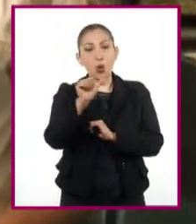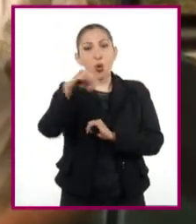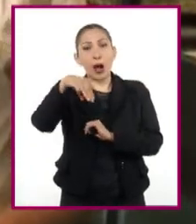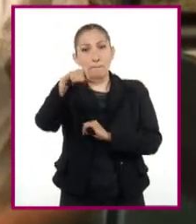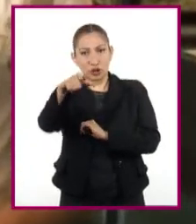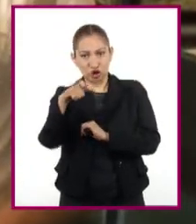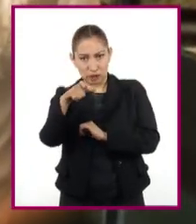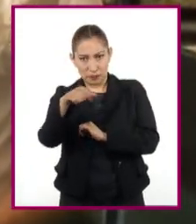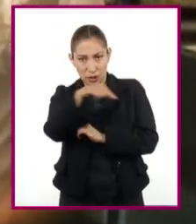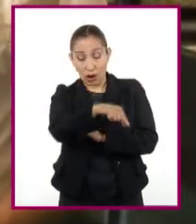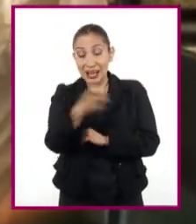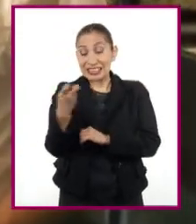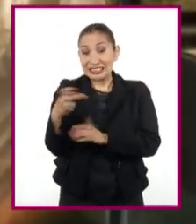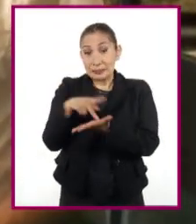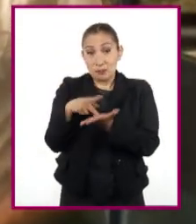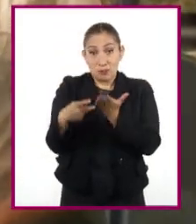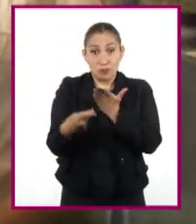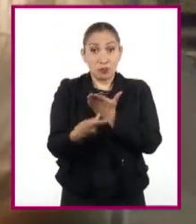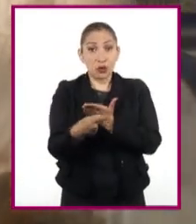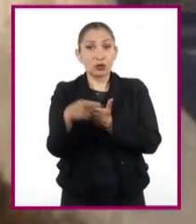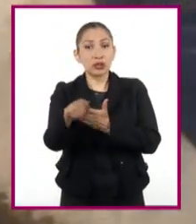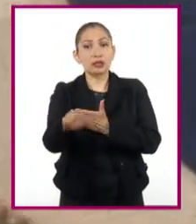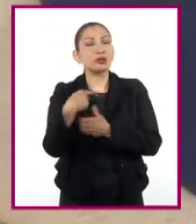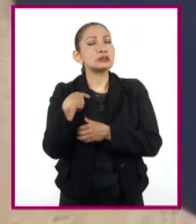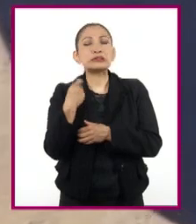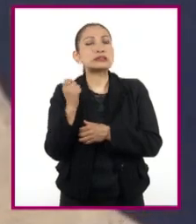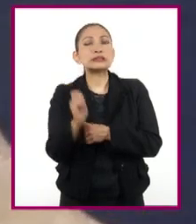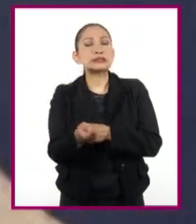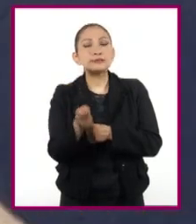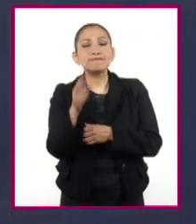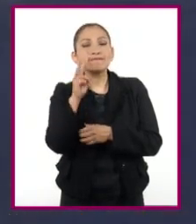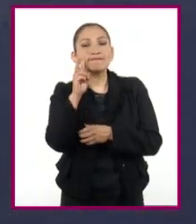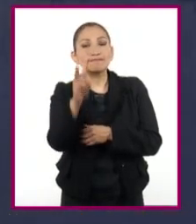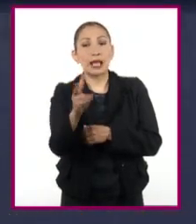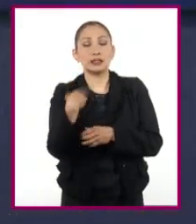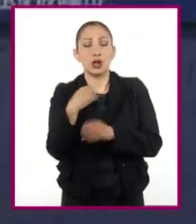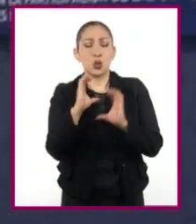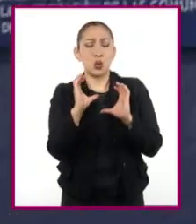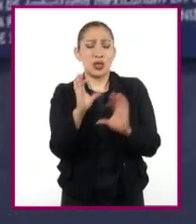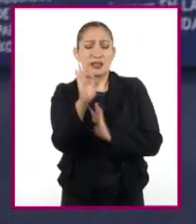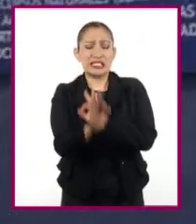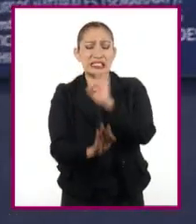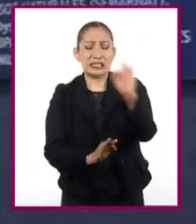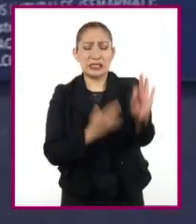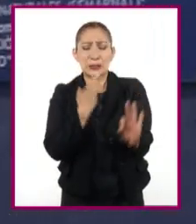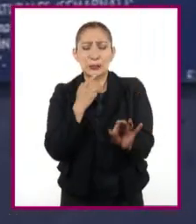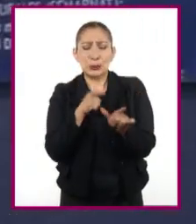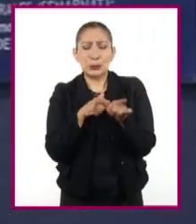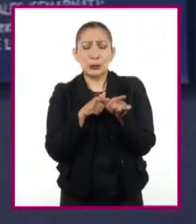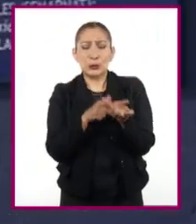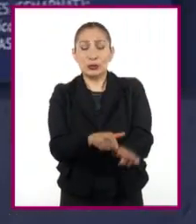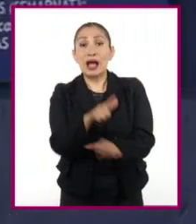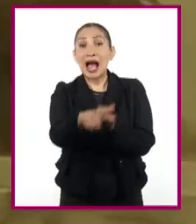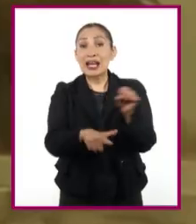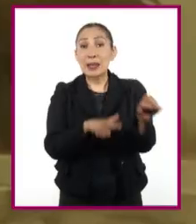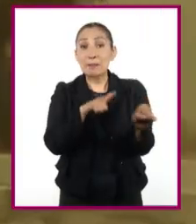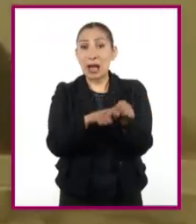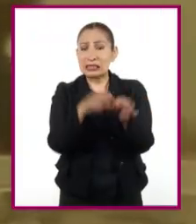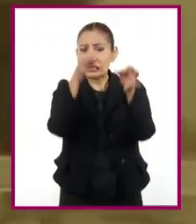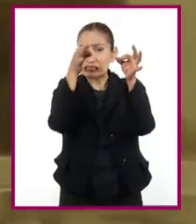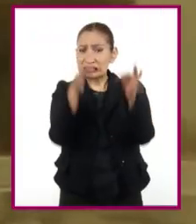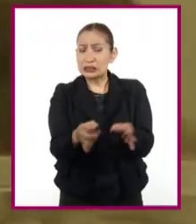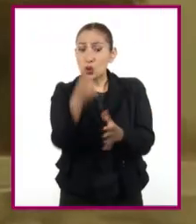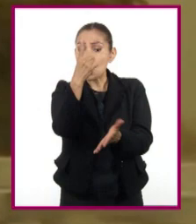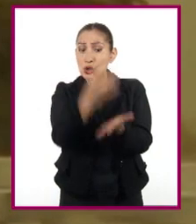Xochimilco, es un proyecto que consiste en la conservación de una de las especies